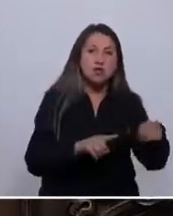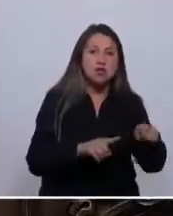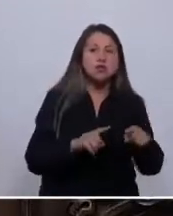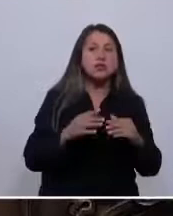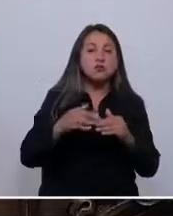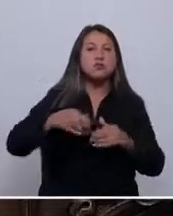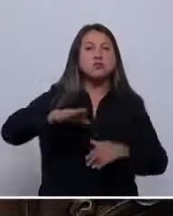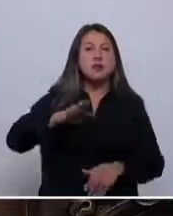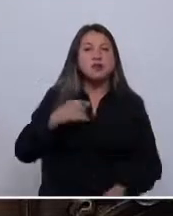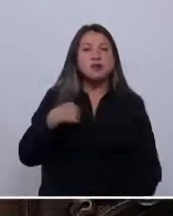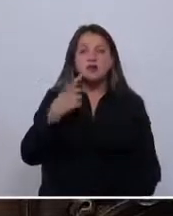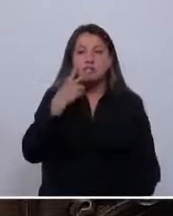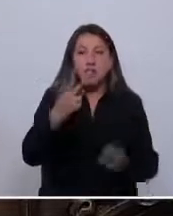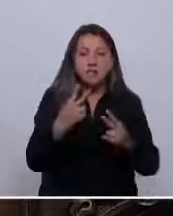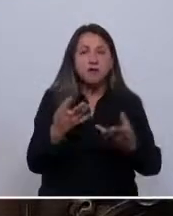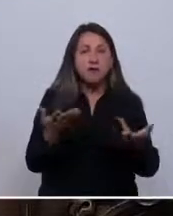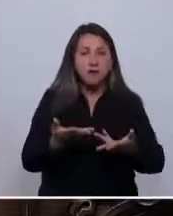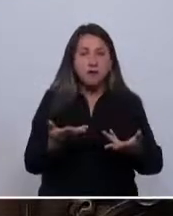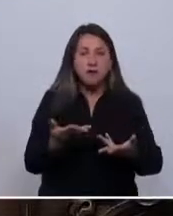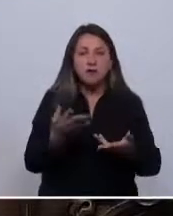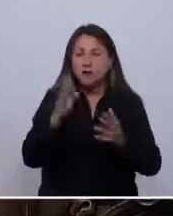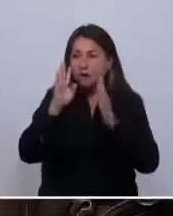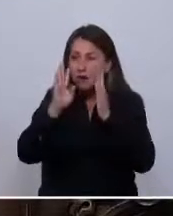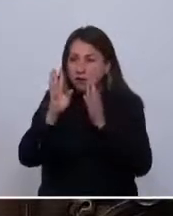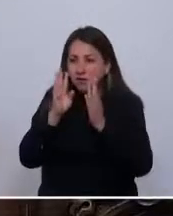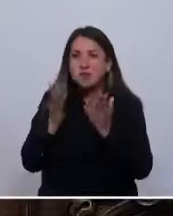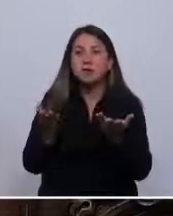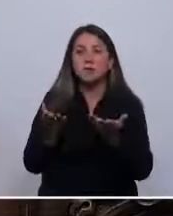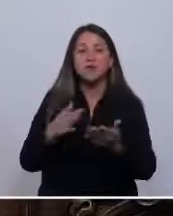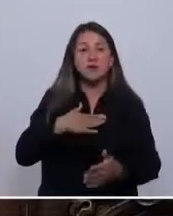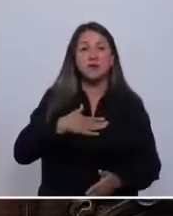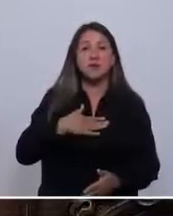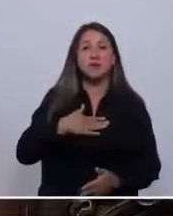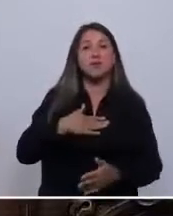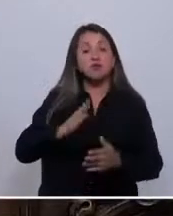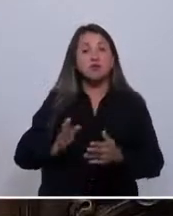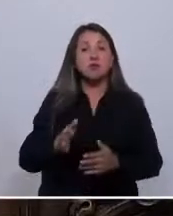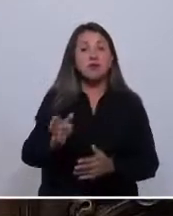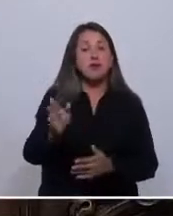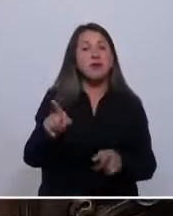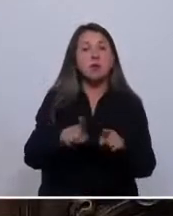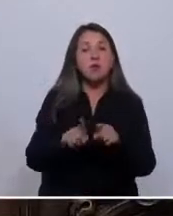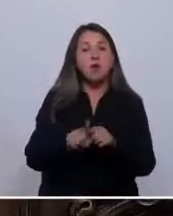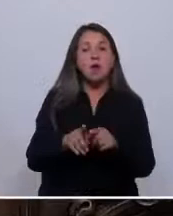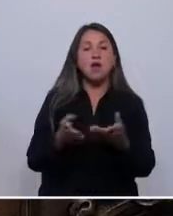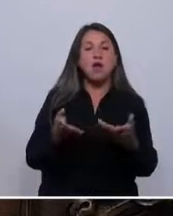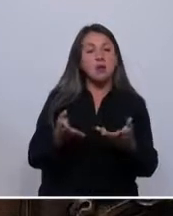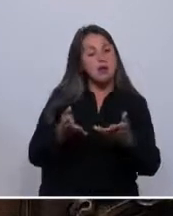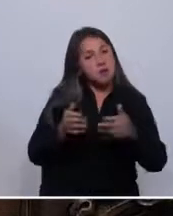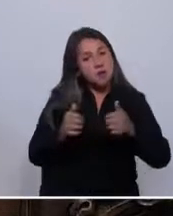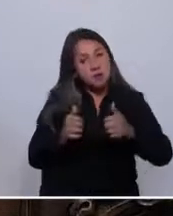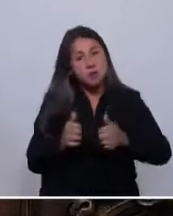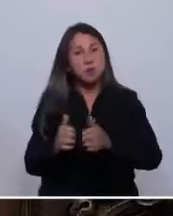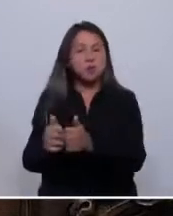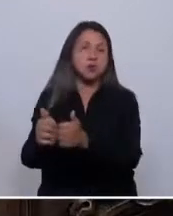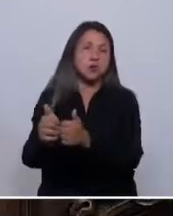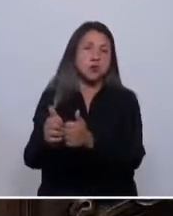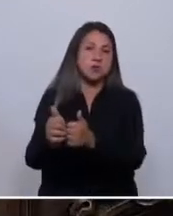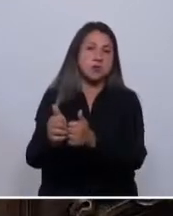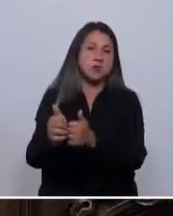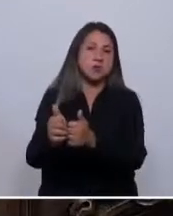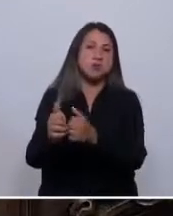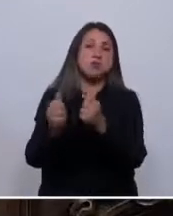todo escuchar. Si queremos mantener nuestro rumbo a toda costa, quizás no lleguemos a puerto.